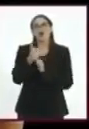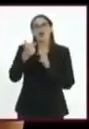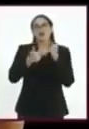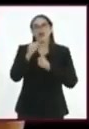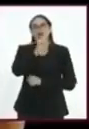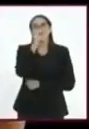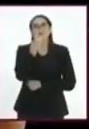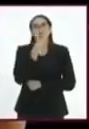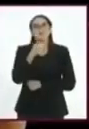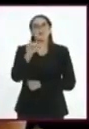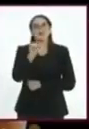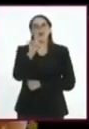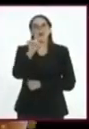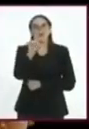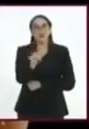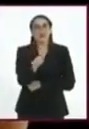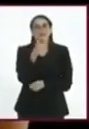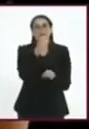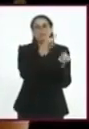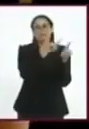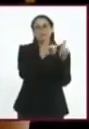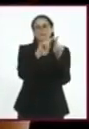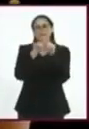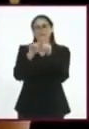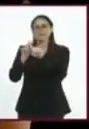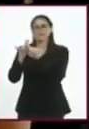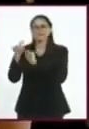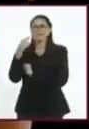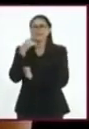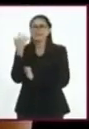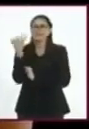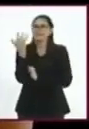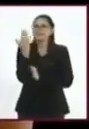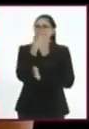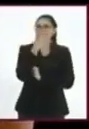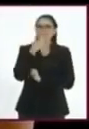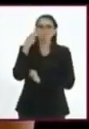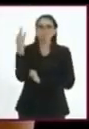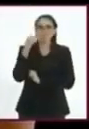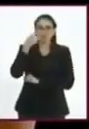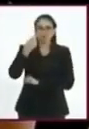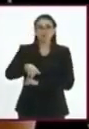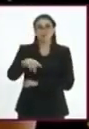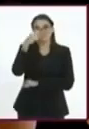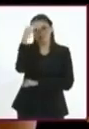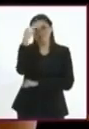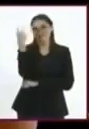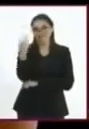Son solo algunos de los sabores, olores y colores de la cocina mexicana.